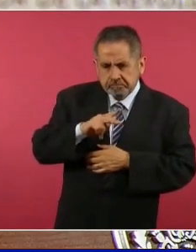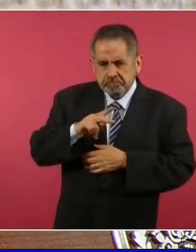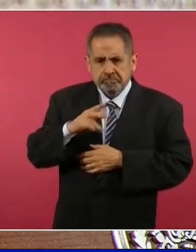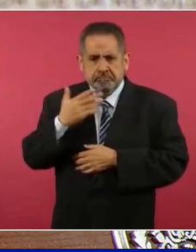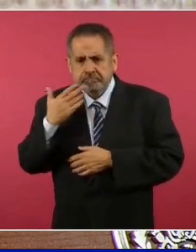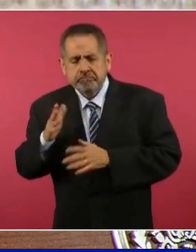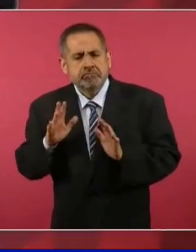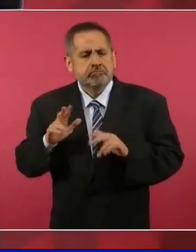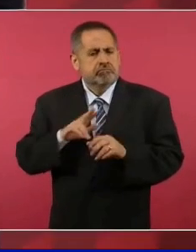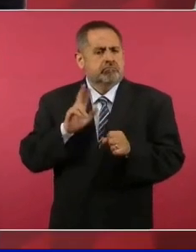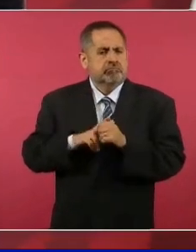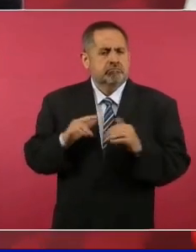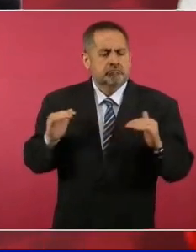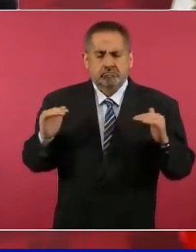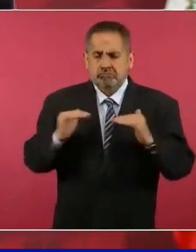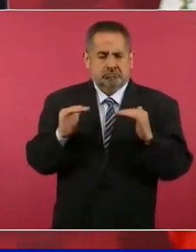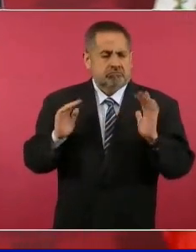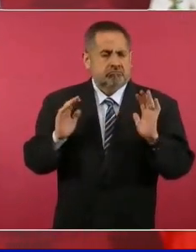Entonces,